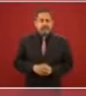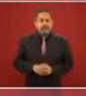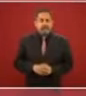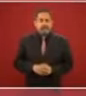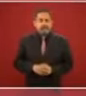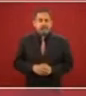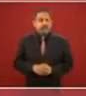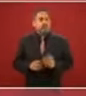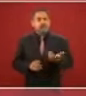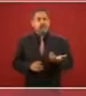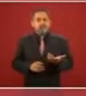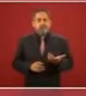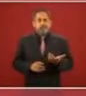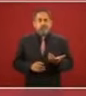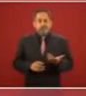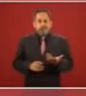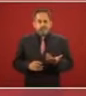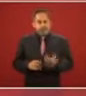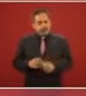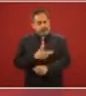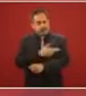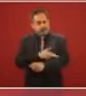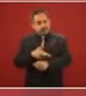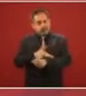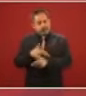Ya no es el debido proceso,